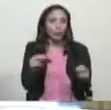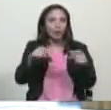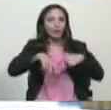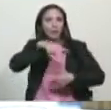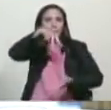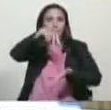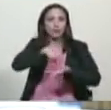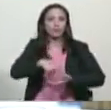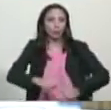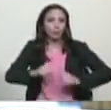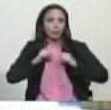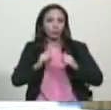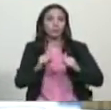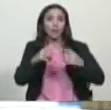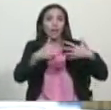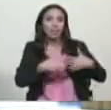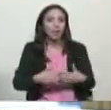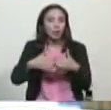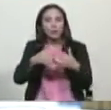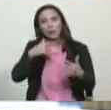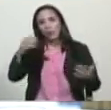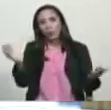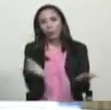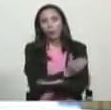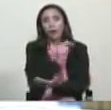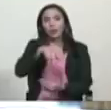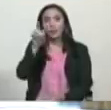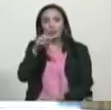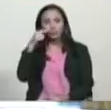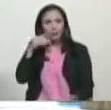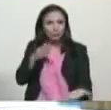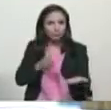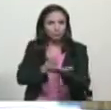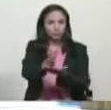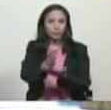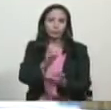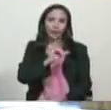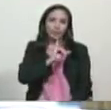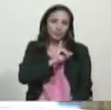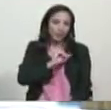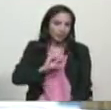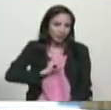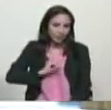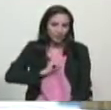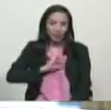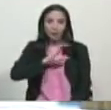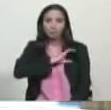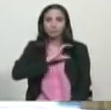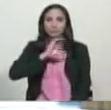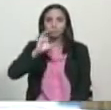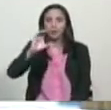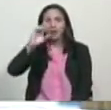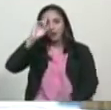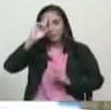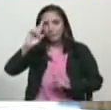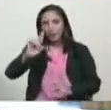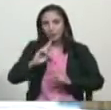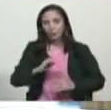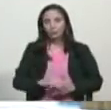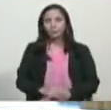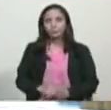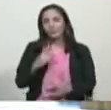el imperialismo, Venezuela sigue adelante su rumbo de dignidad, de rebeldía, de respeto,